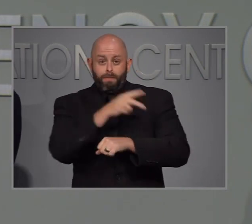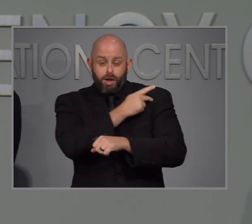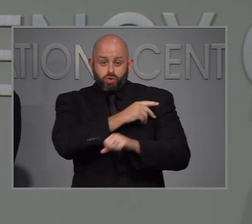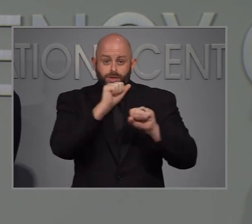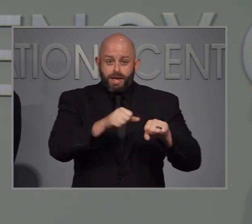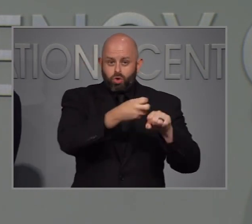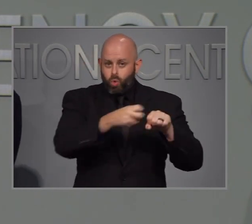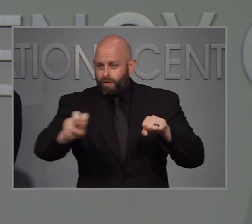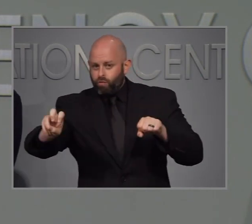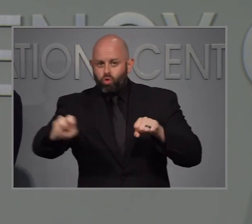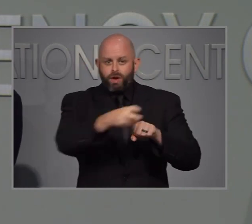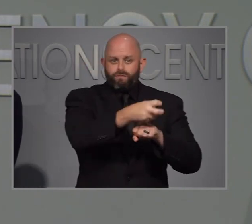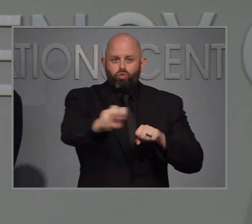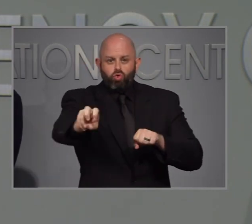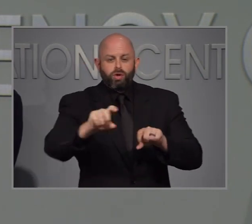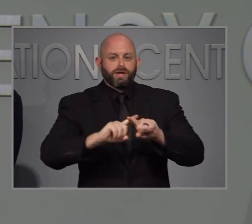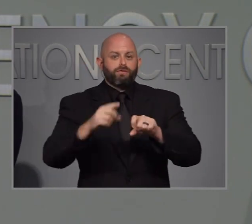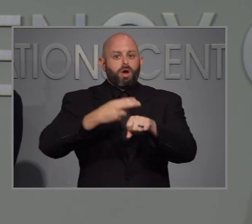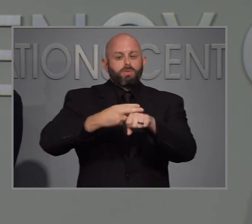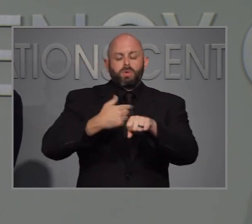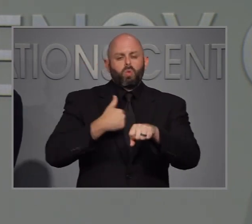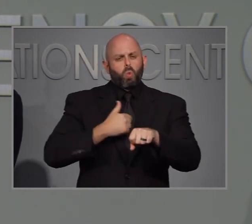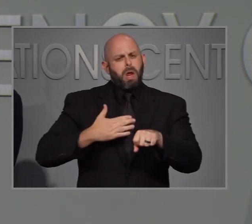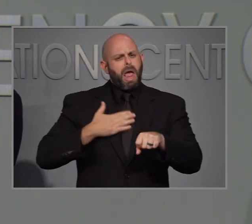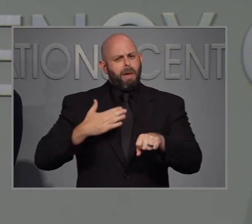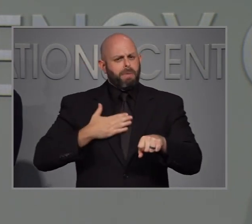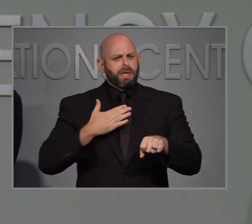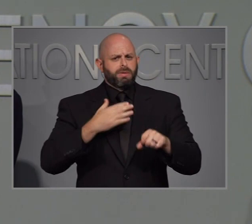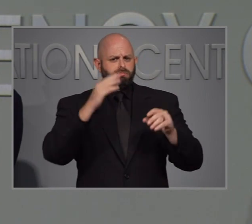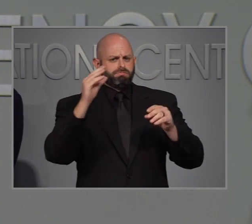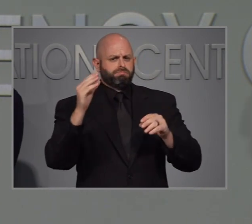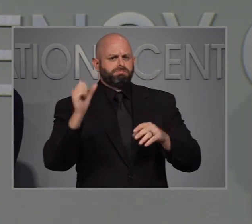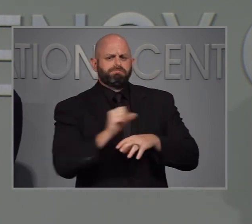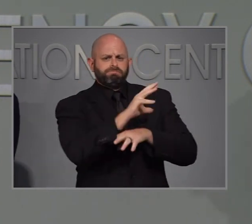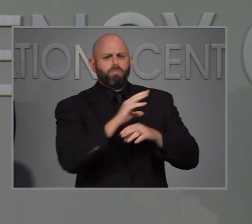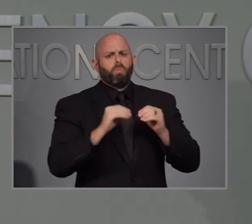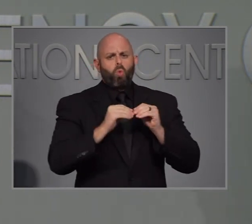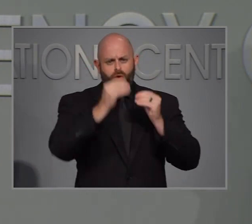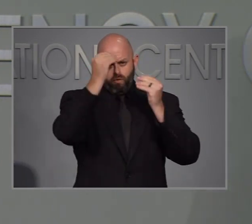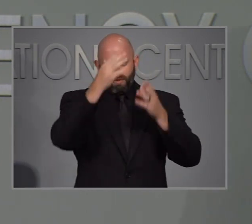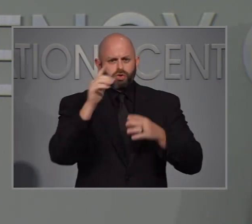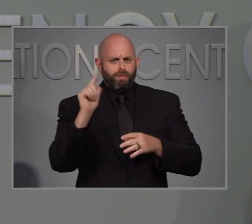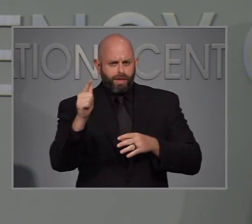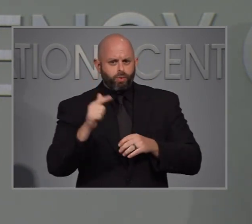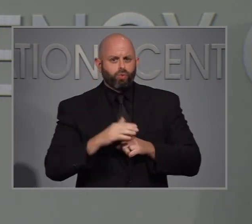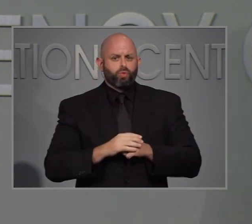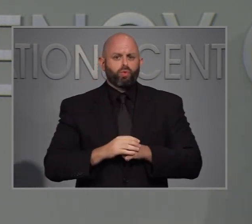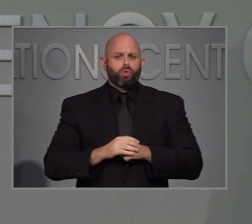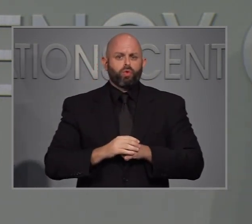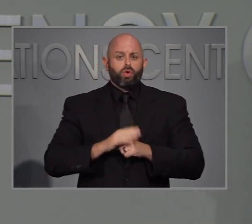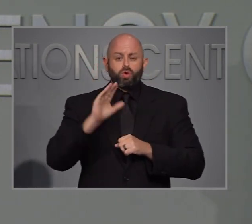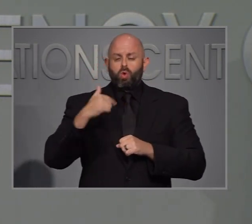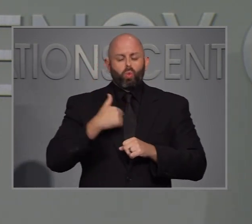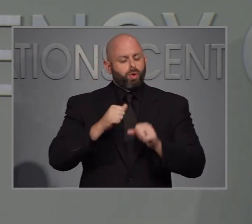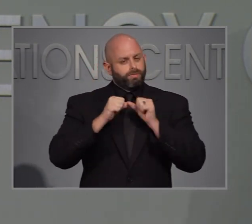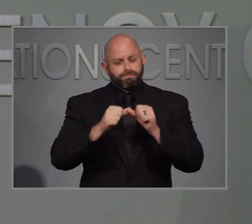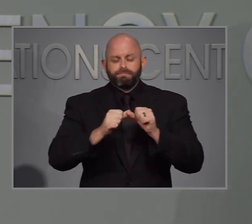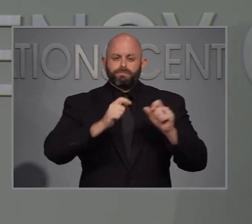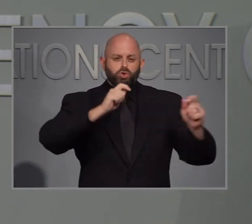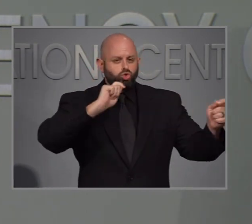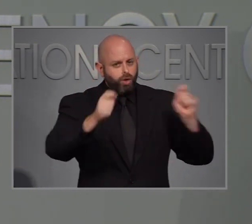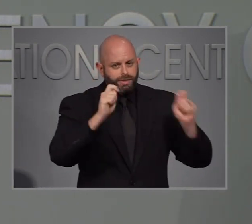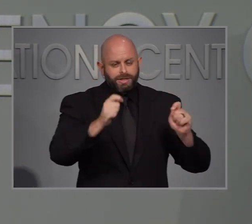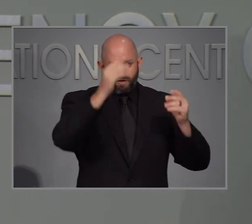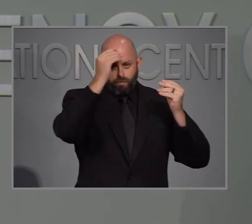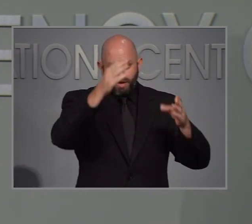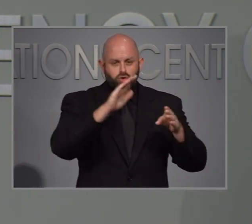mueven regionalmente de un lado a otro cuando hablamos de capacidad, y vamos a compartir más información.